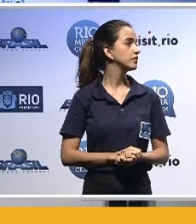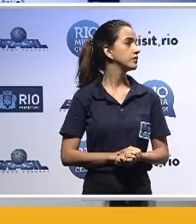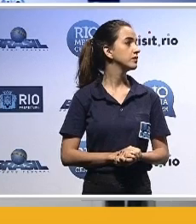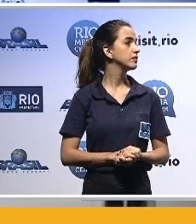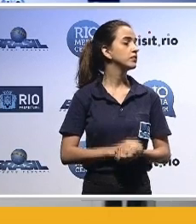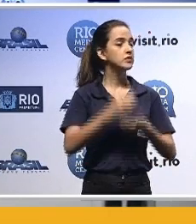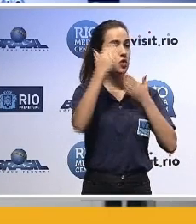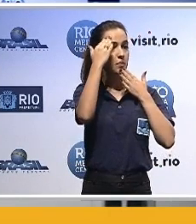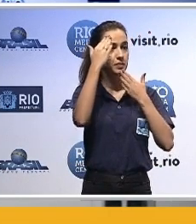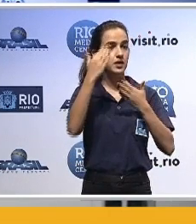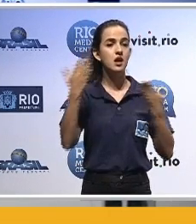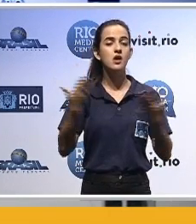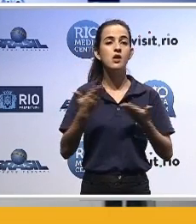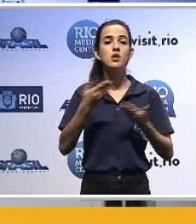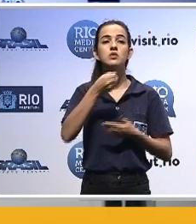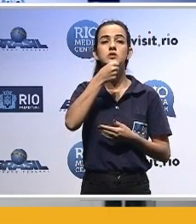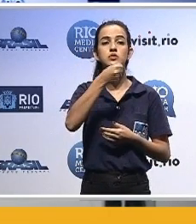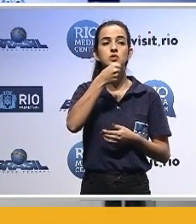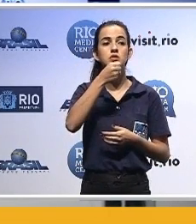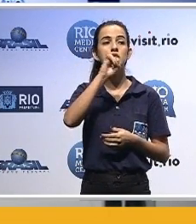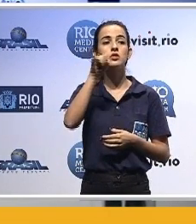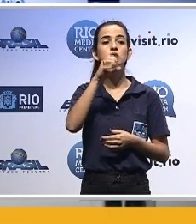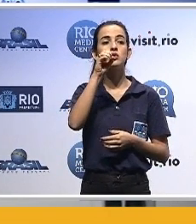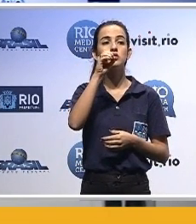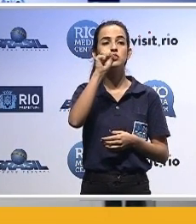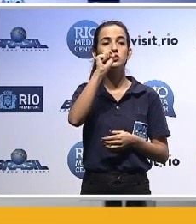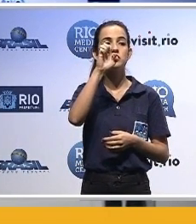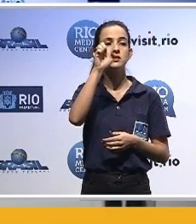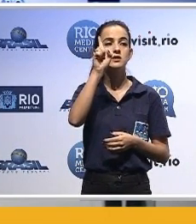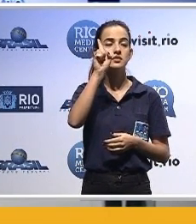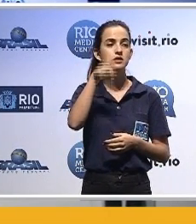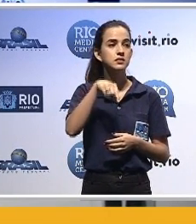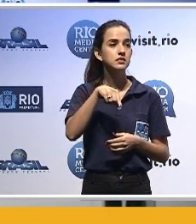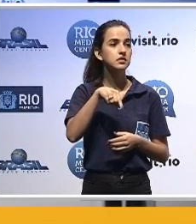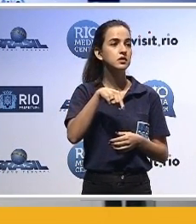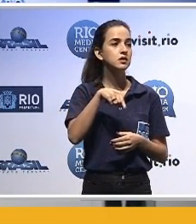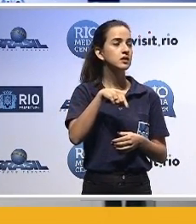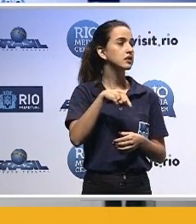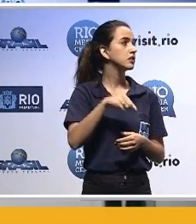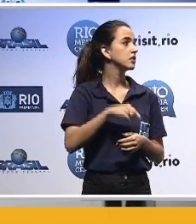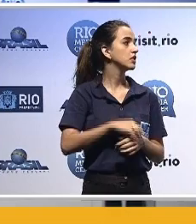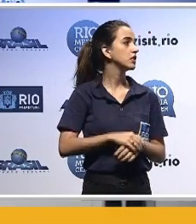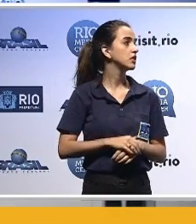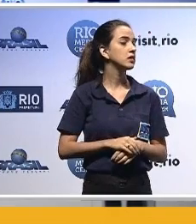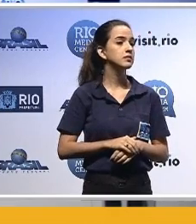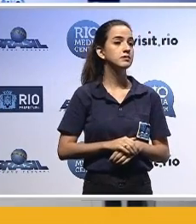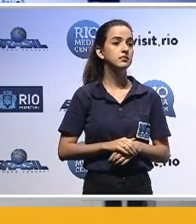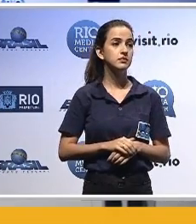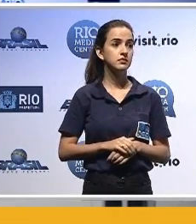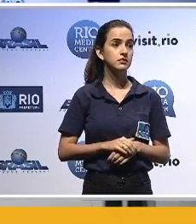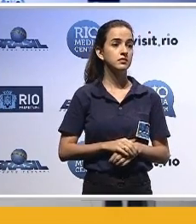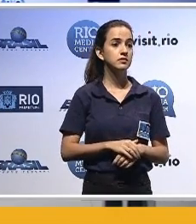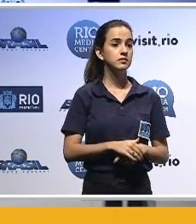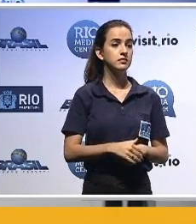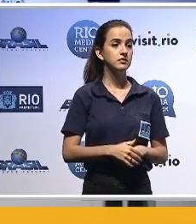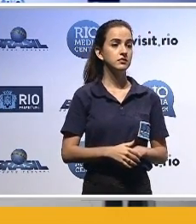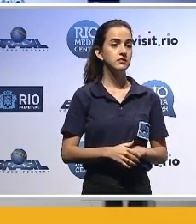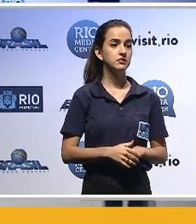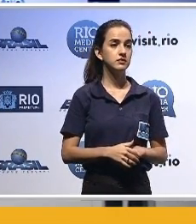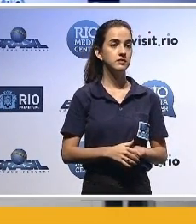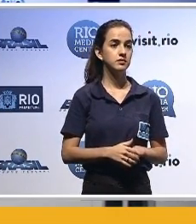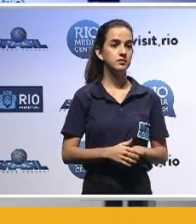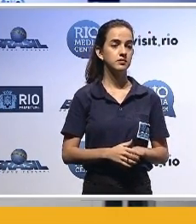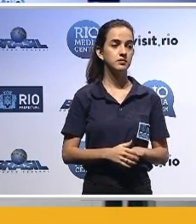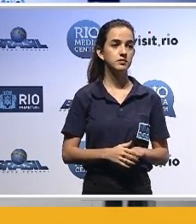Convidamos agora o jornalista José Alarcón, da TRO Esportes da Colômbia.